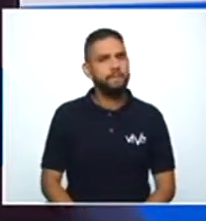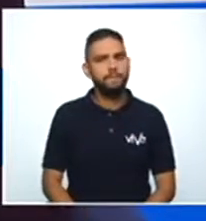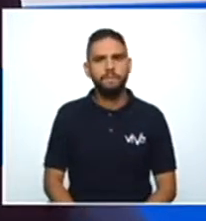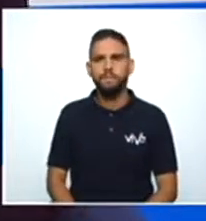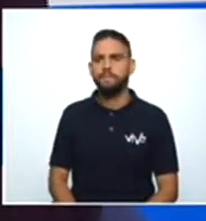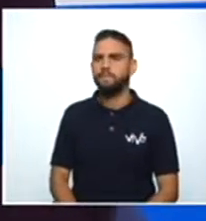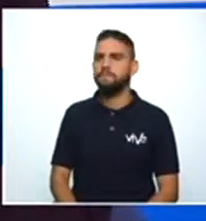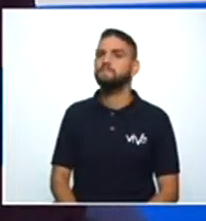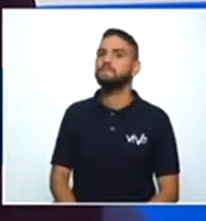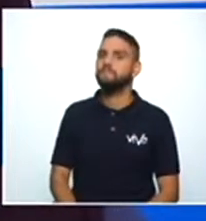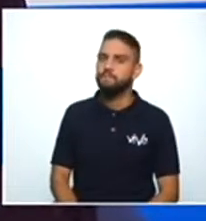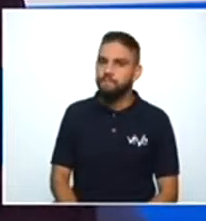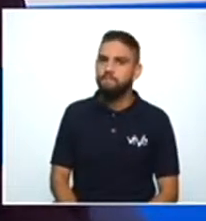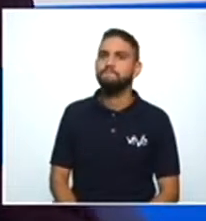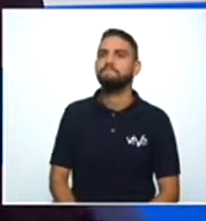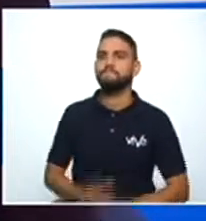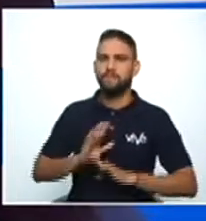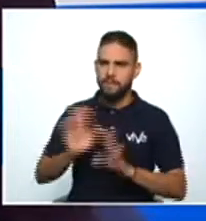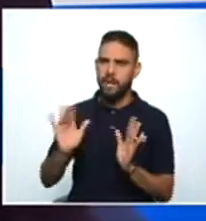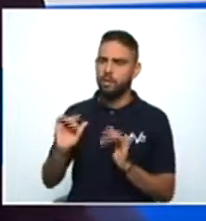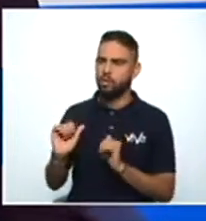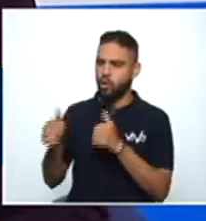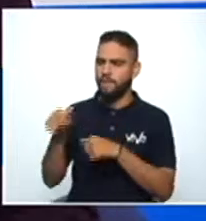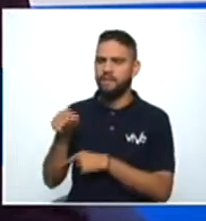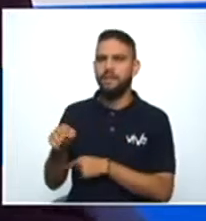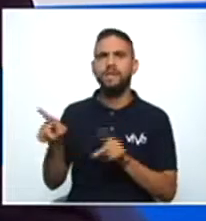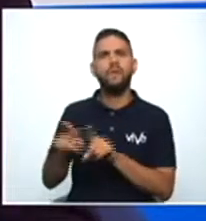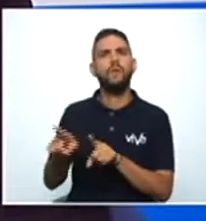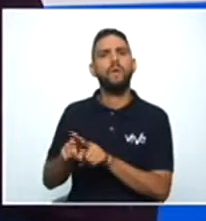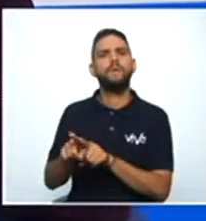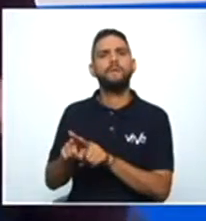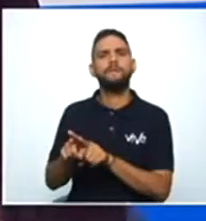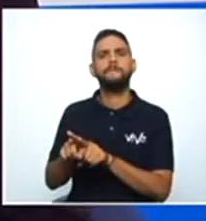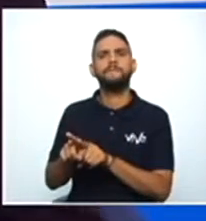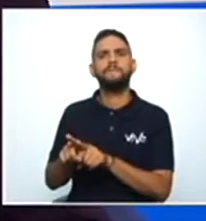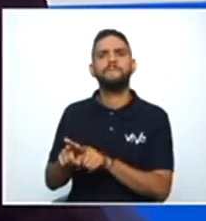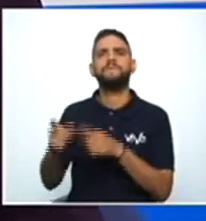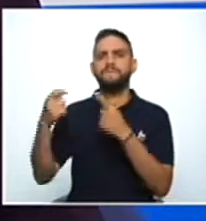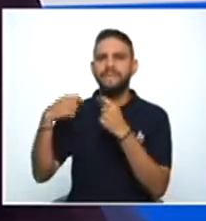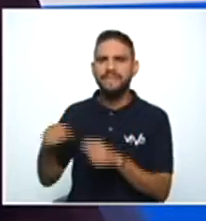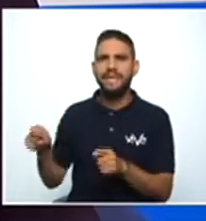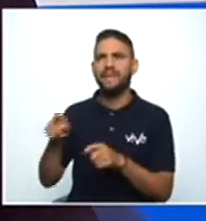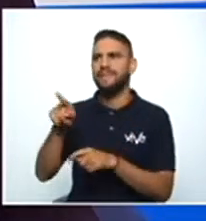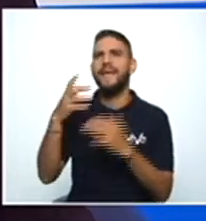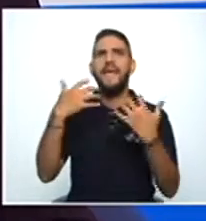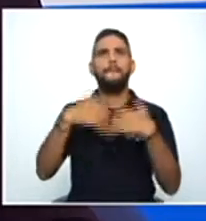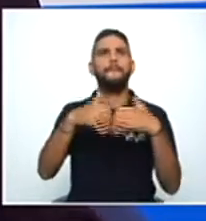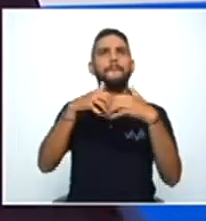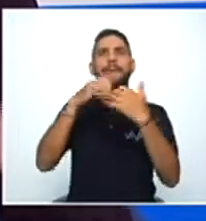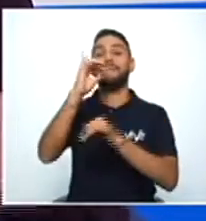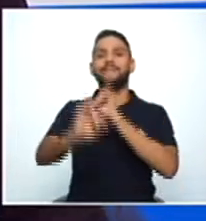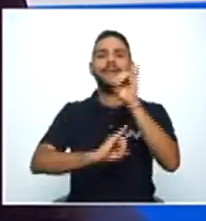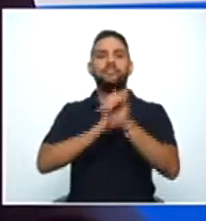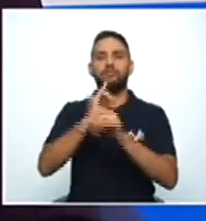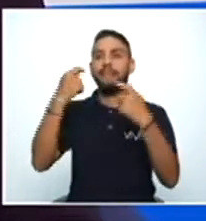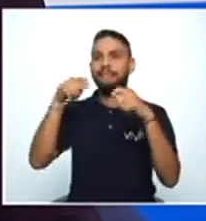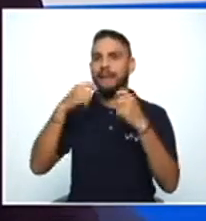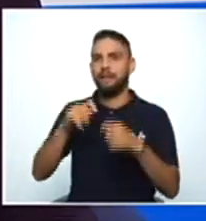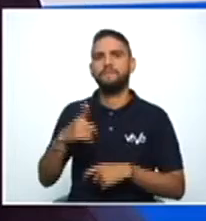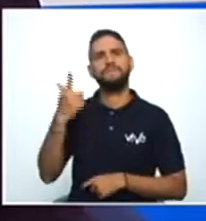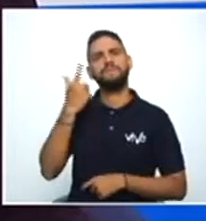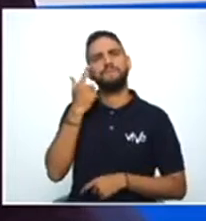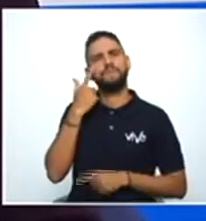allí se pone de manifiesto esa intencionalidad por parte de las multinacionales del disco cuando hacemos una revisión sistemática